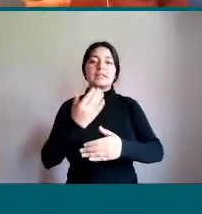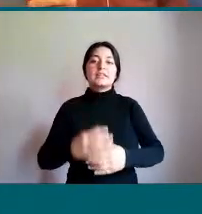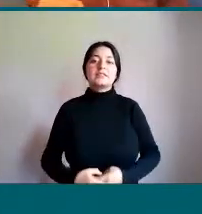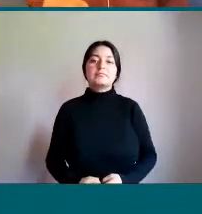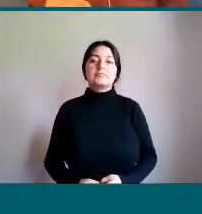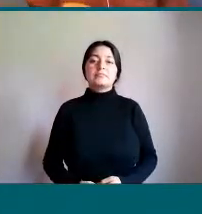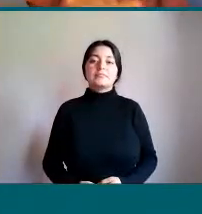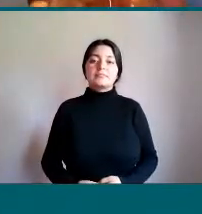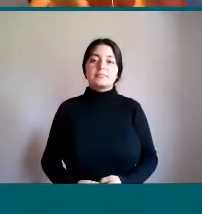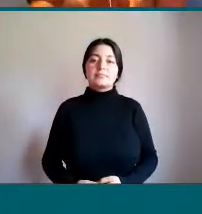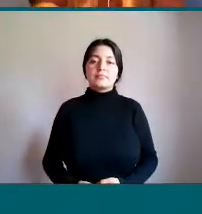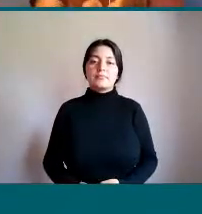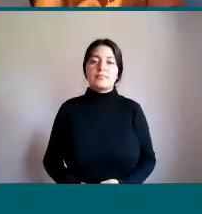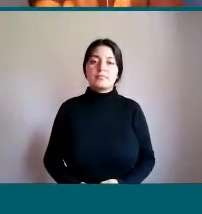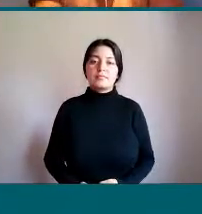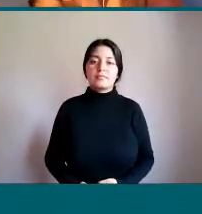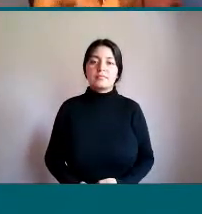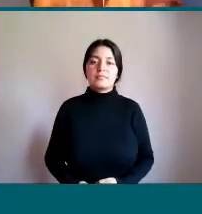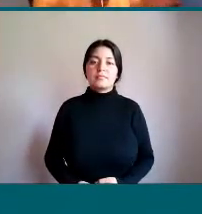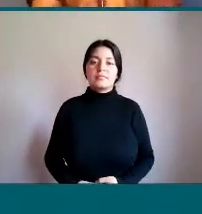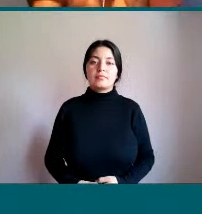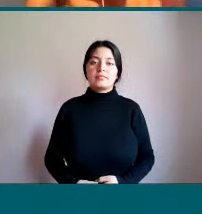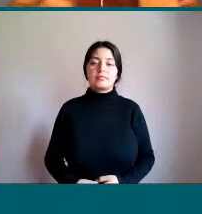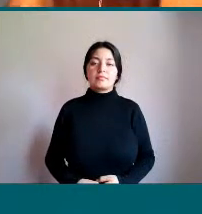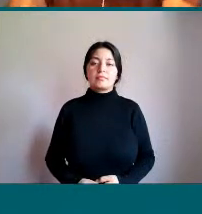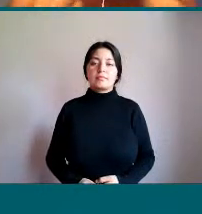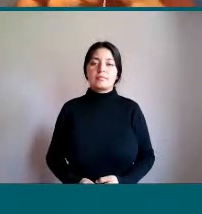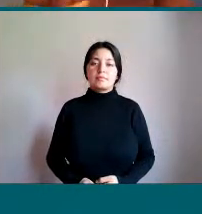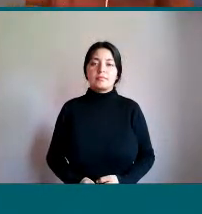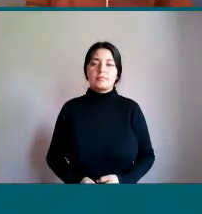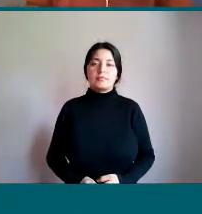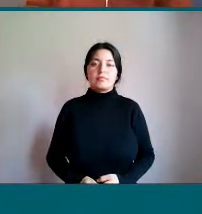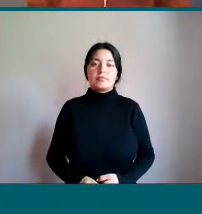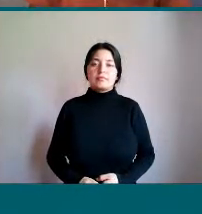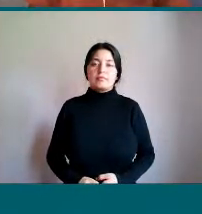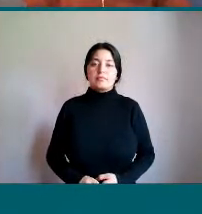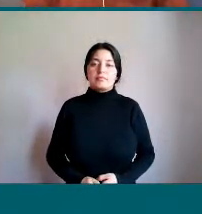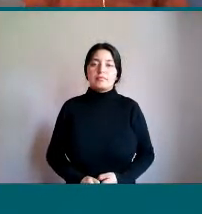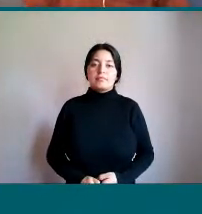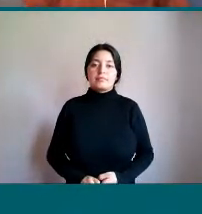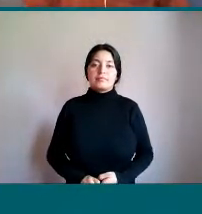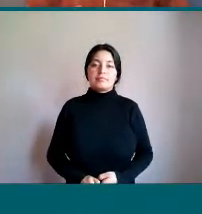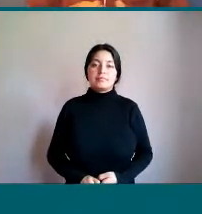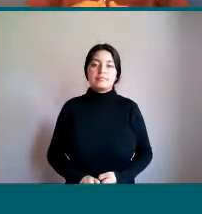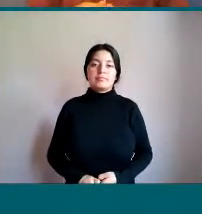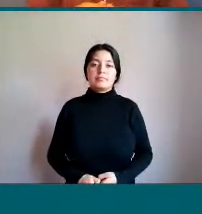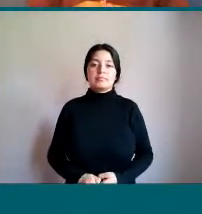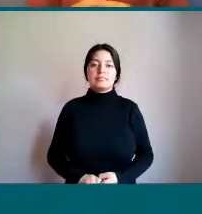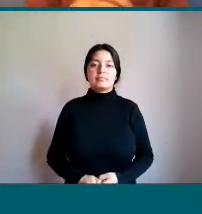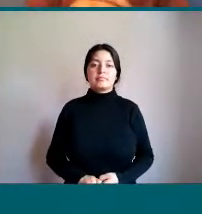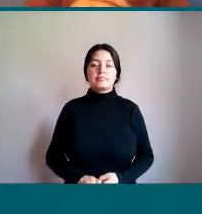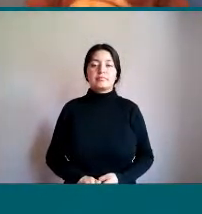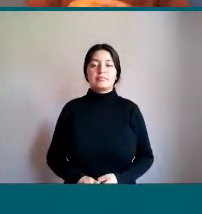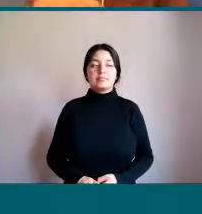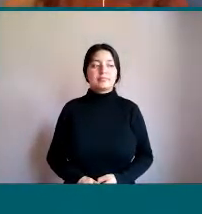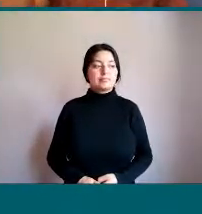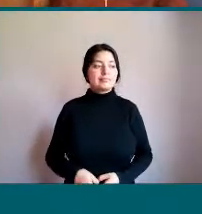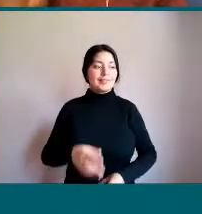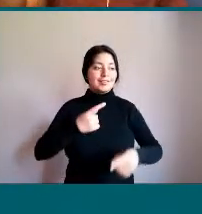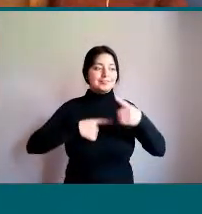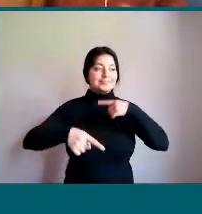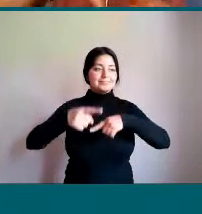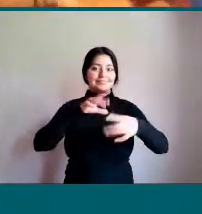Es decir, que para yo llegar bien al puerto, a Ítaca, que diría Cavafis en su poema, es necesario entender